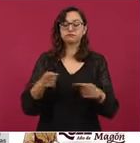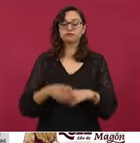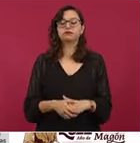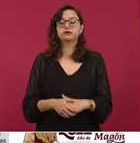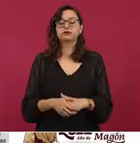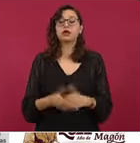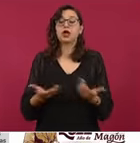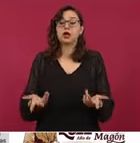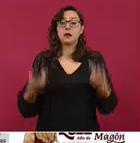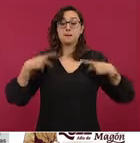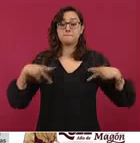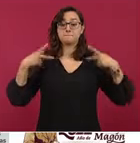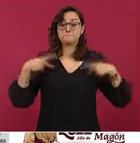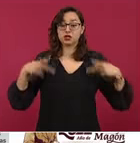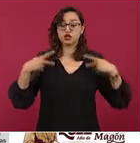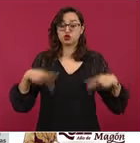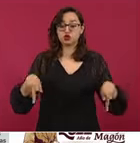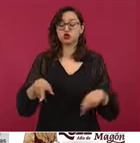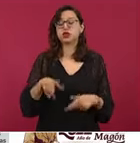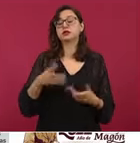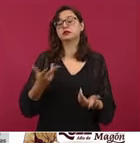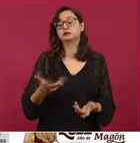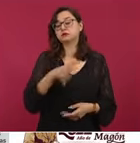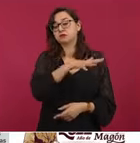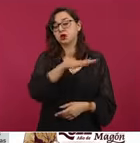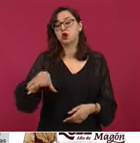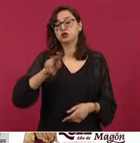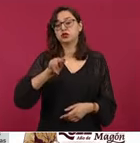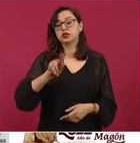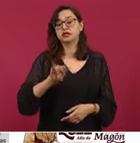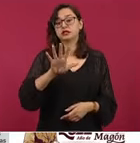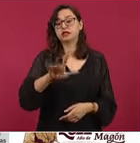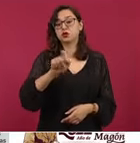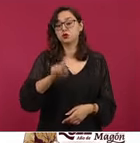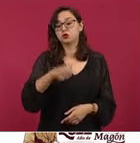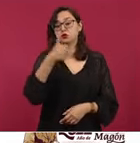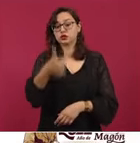primario a 85.6 millones